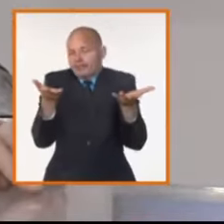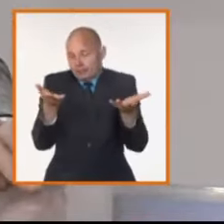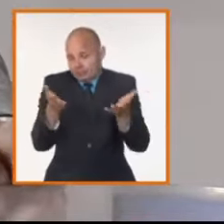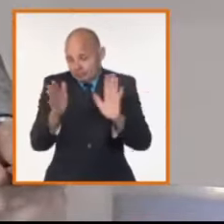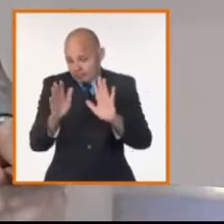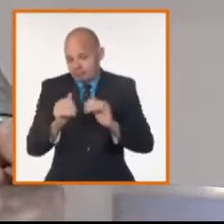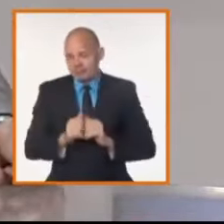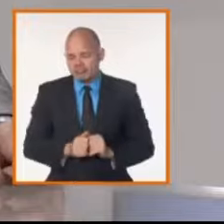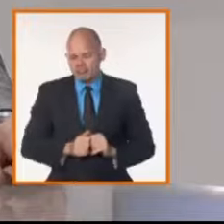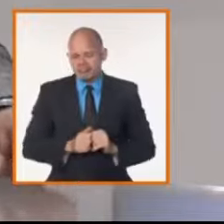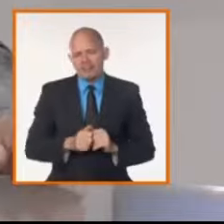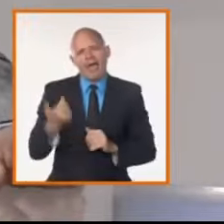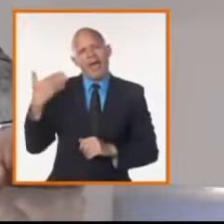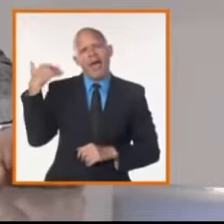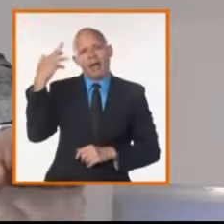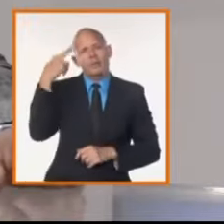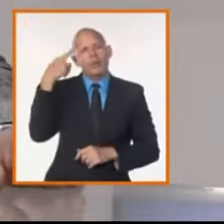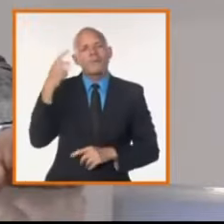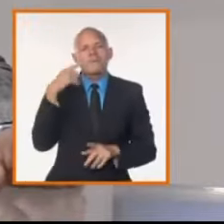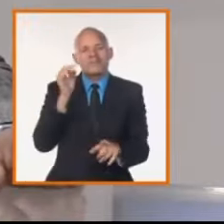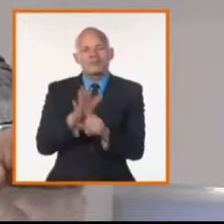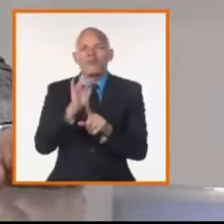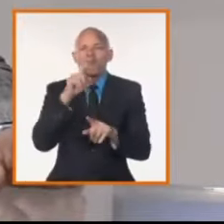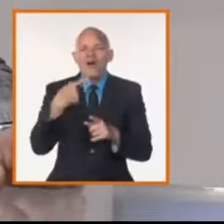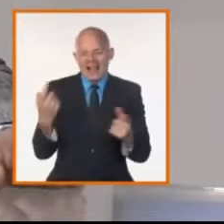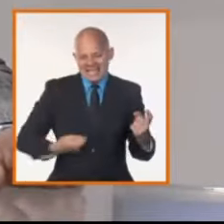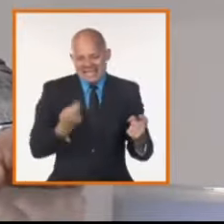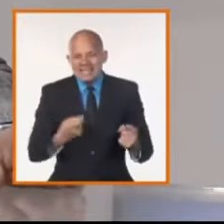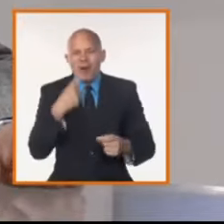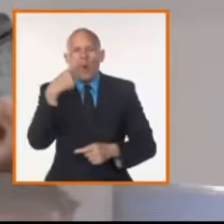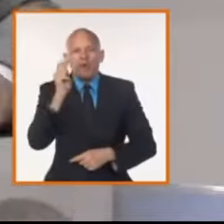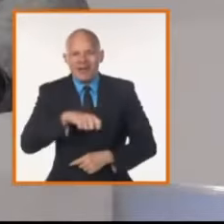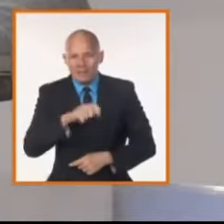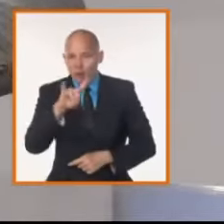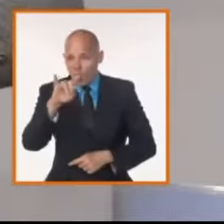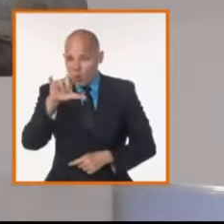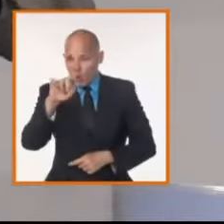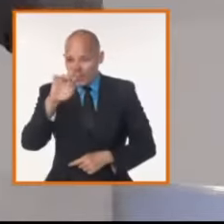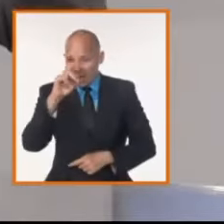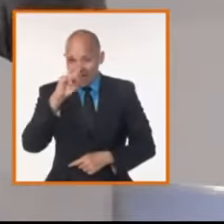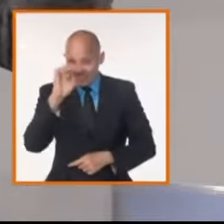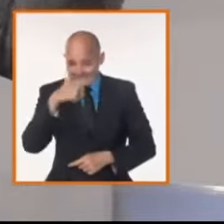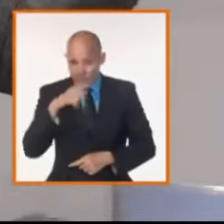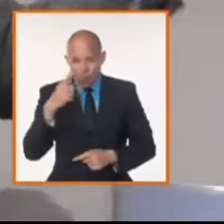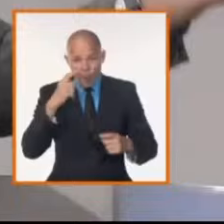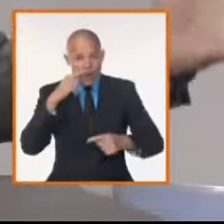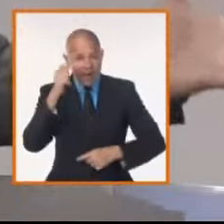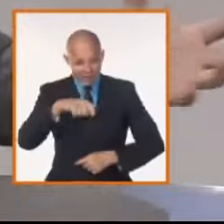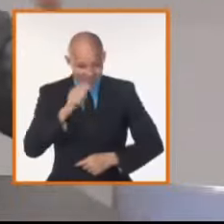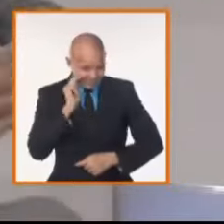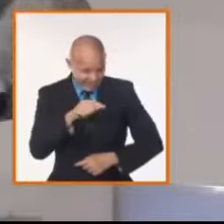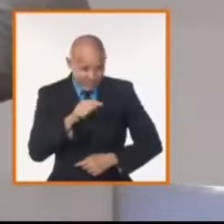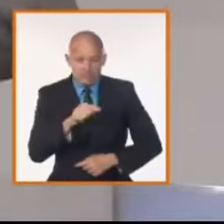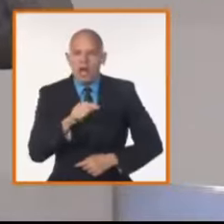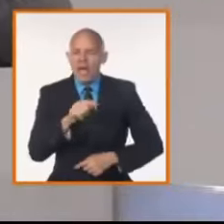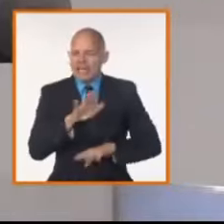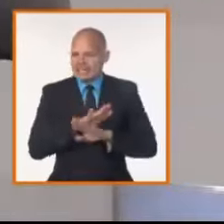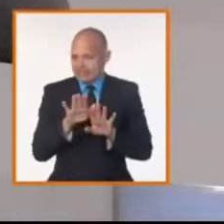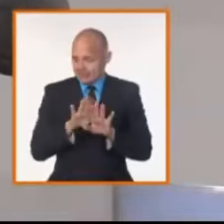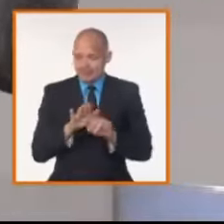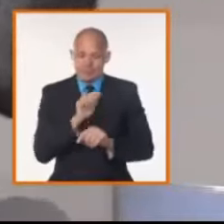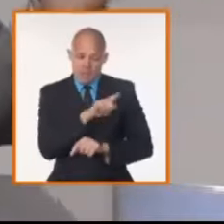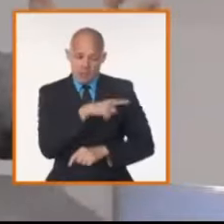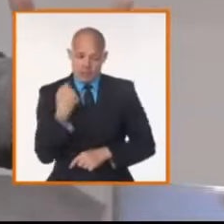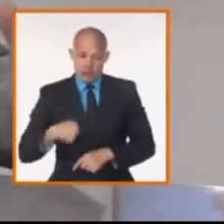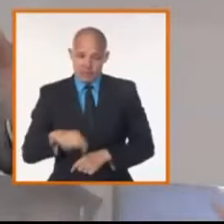o antes fue una de las tantas visitas que Putin hizo a China para firmar aquel gran acuerdo del suministro de